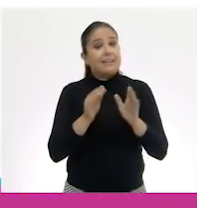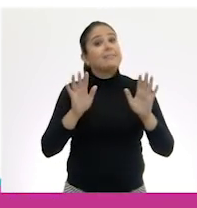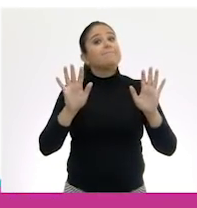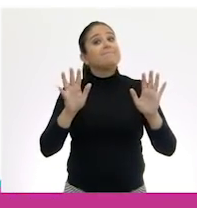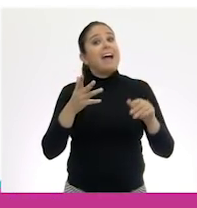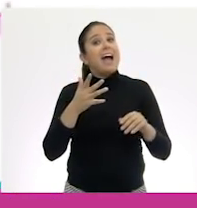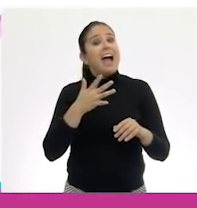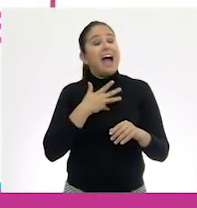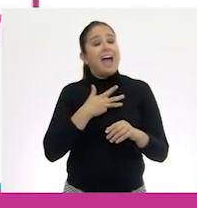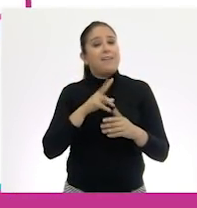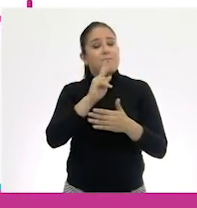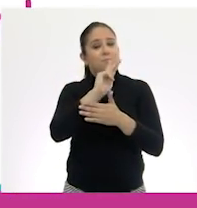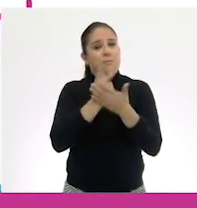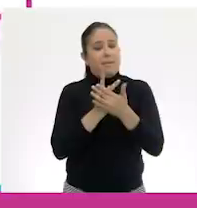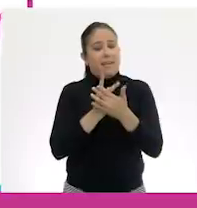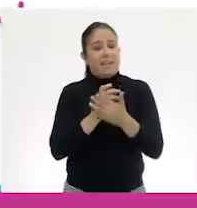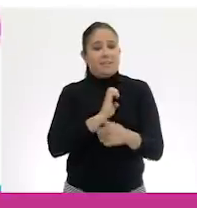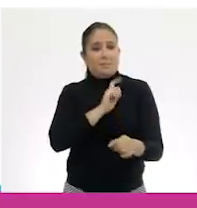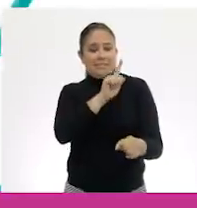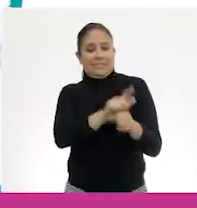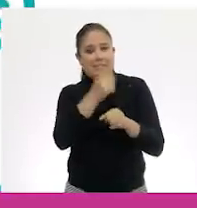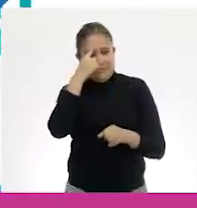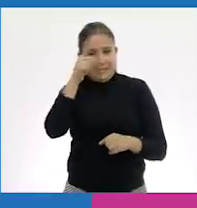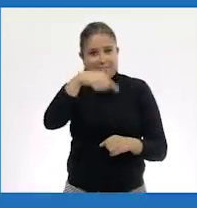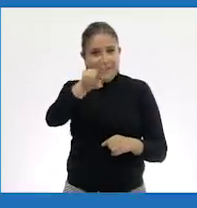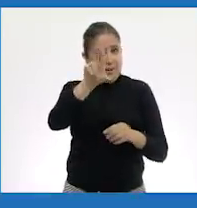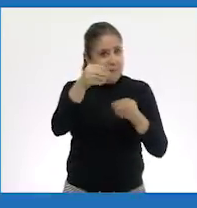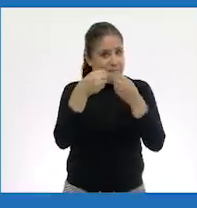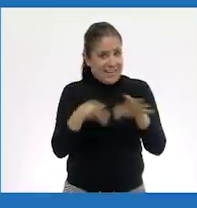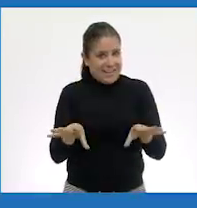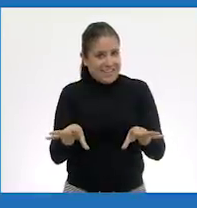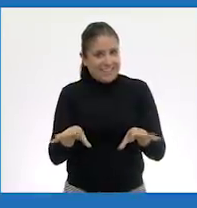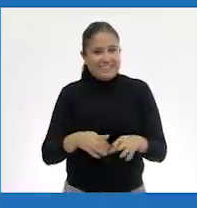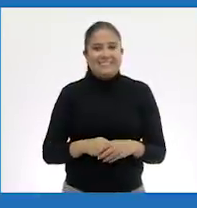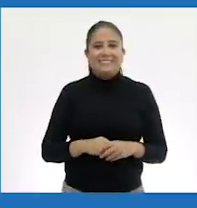sino una programación de entretenimiento. ¡No te la pierdas!